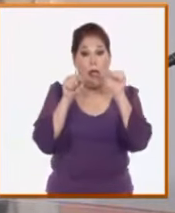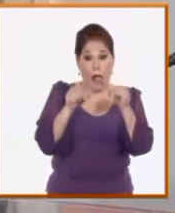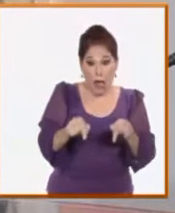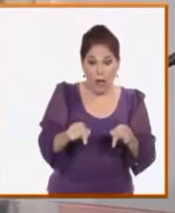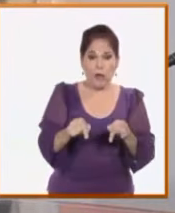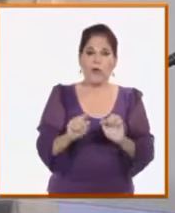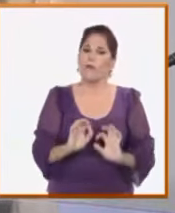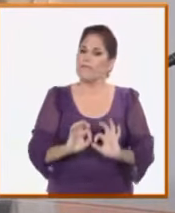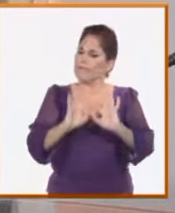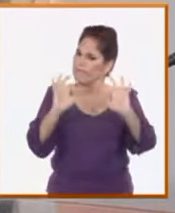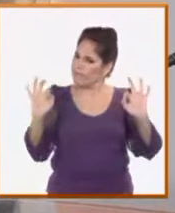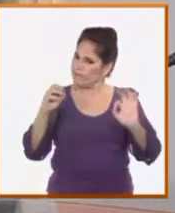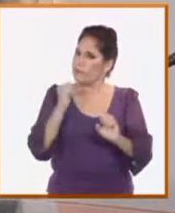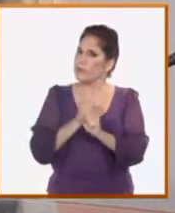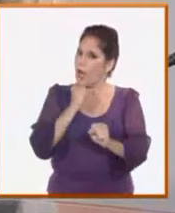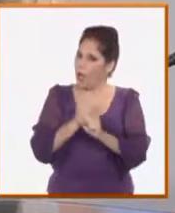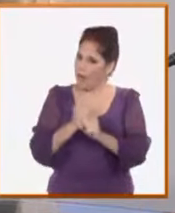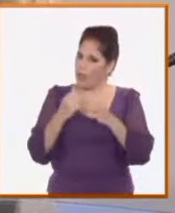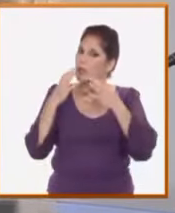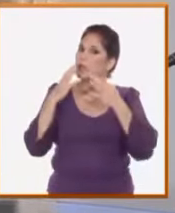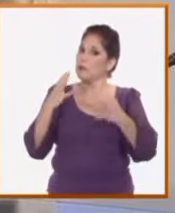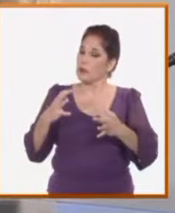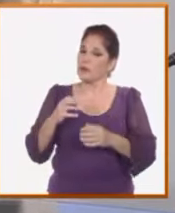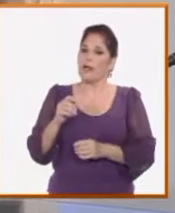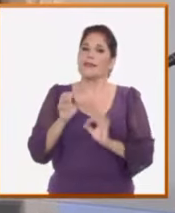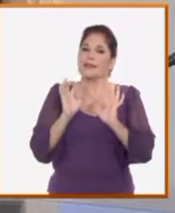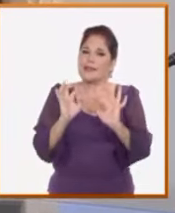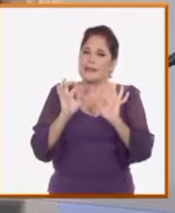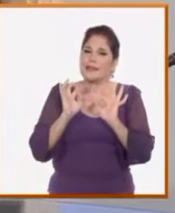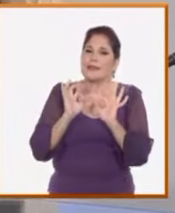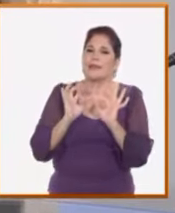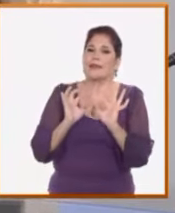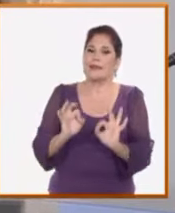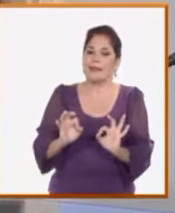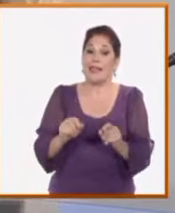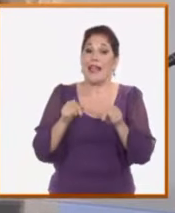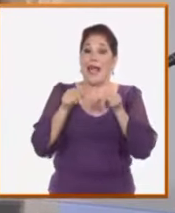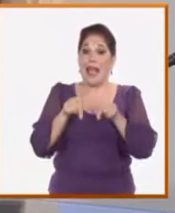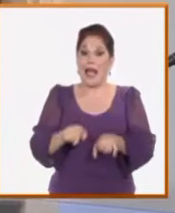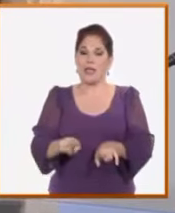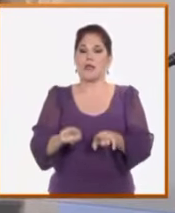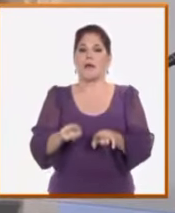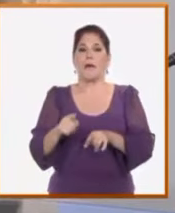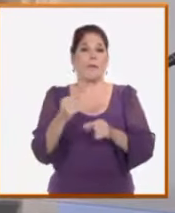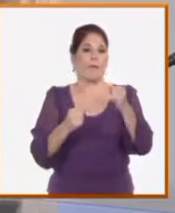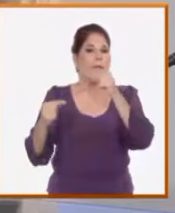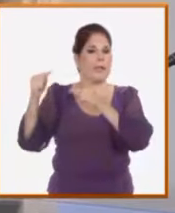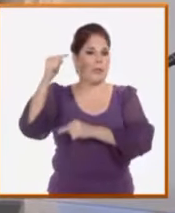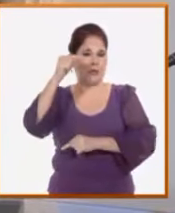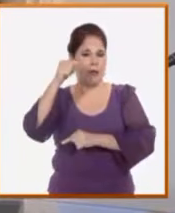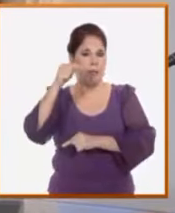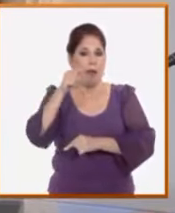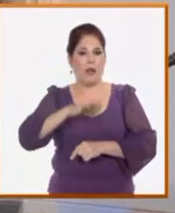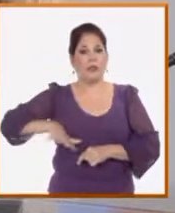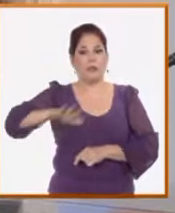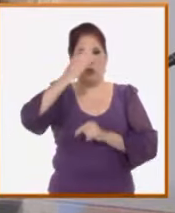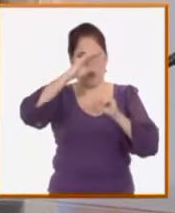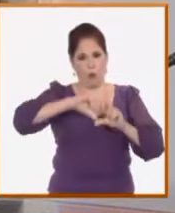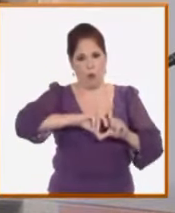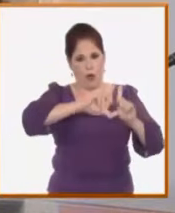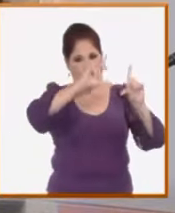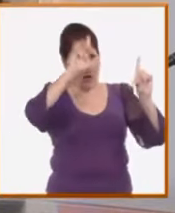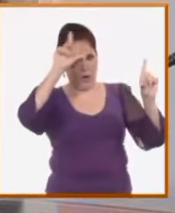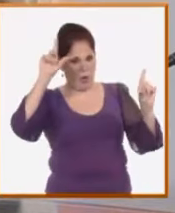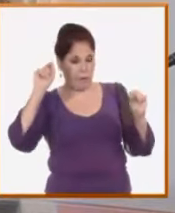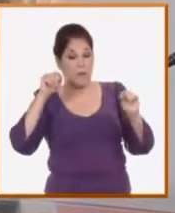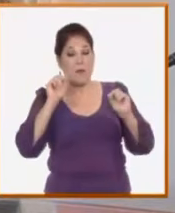limpieza con que se trabaja en el det sobre este particular en todas las provincias del país